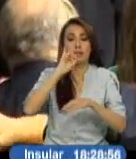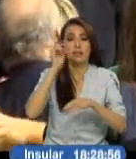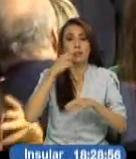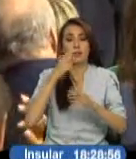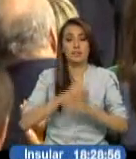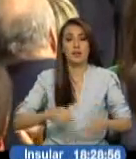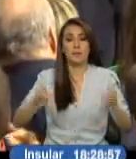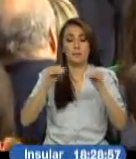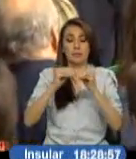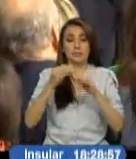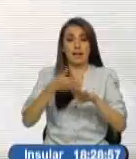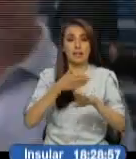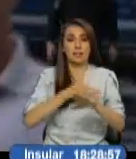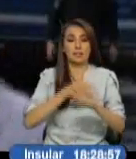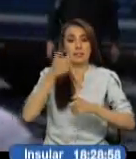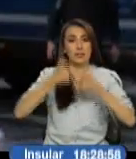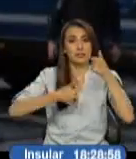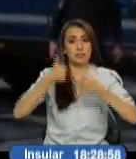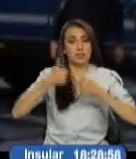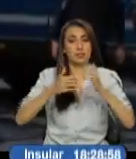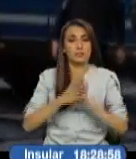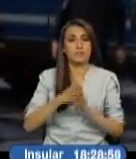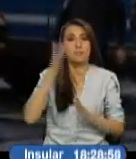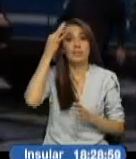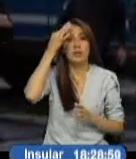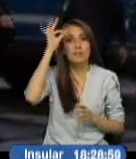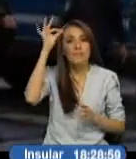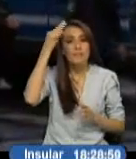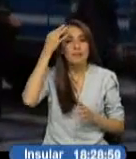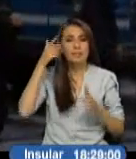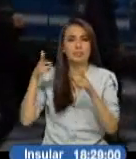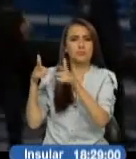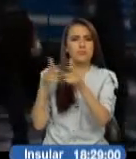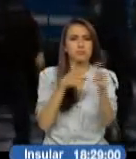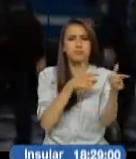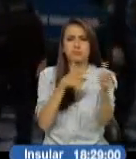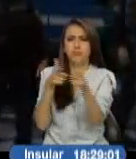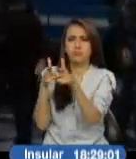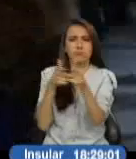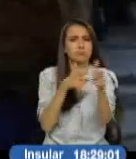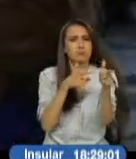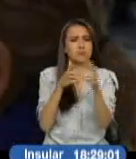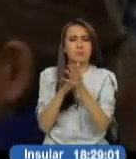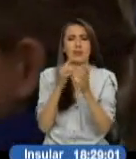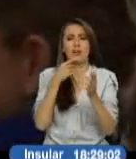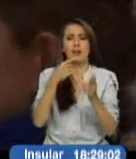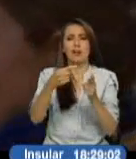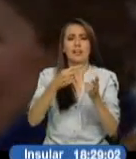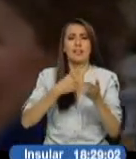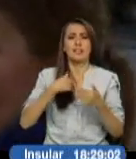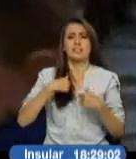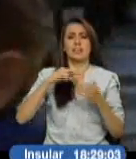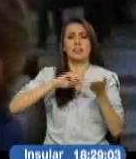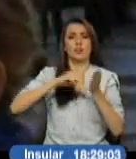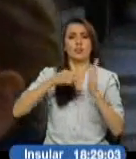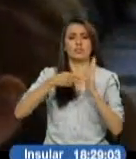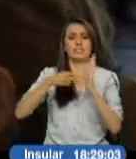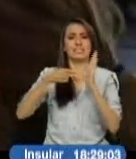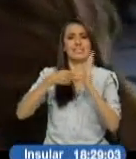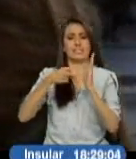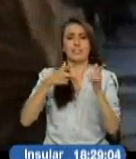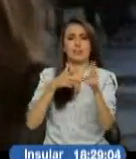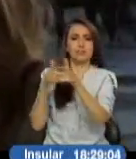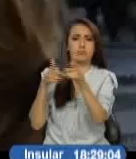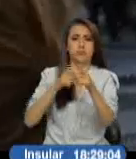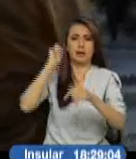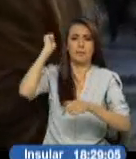elecciones anticipadas. En Francia, un hombre armado y gritando "esto es por Siria" hirió con un martillo a un policía, quien respondió con su arma